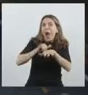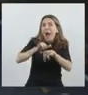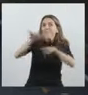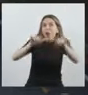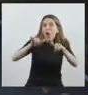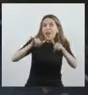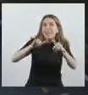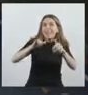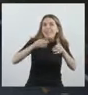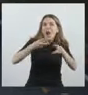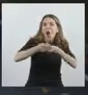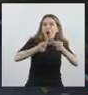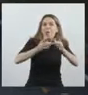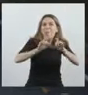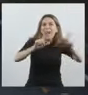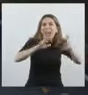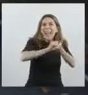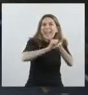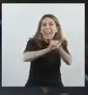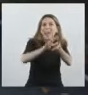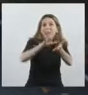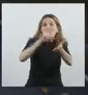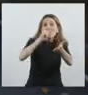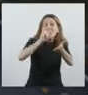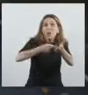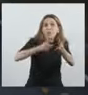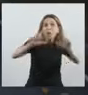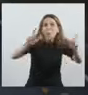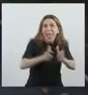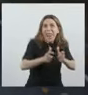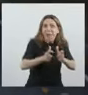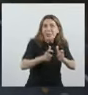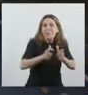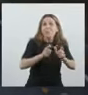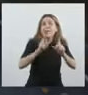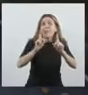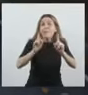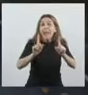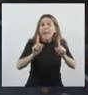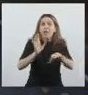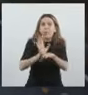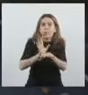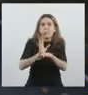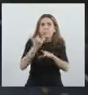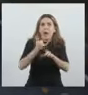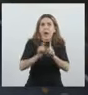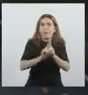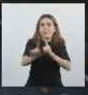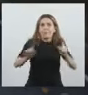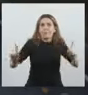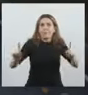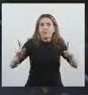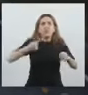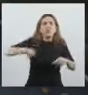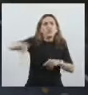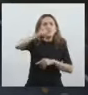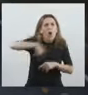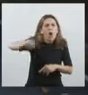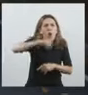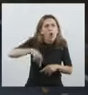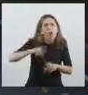país. Sin embargo, el relajamiento social continuó en gran medida. Todos hemos visto